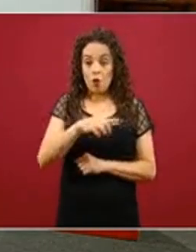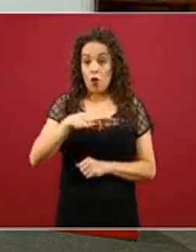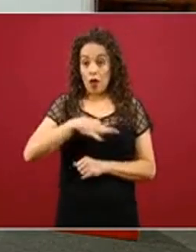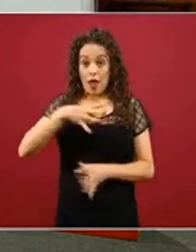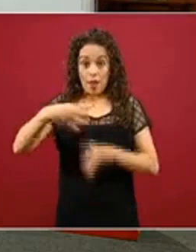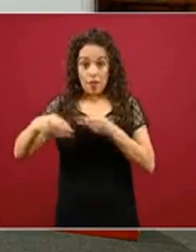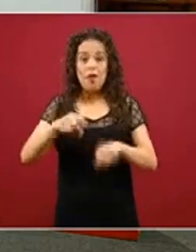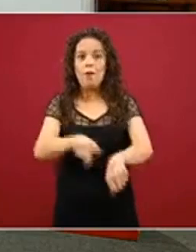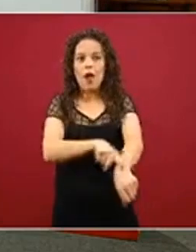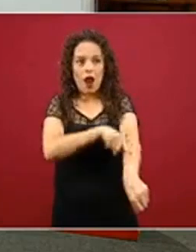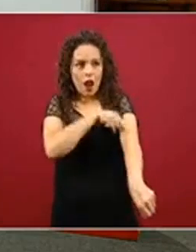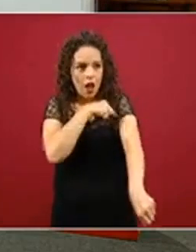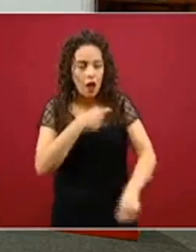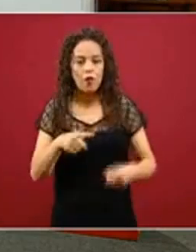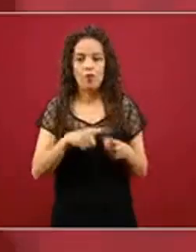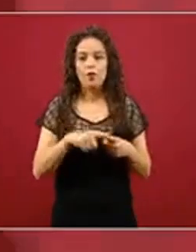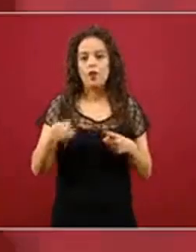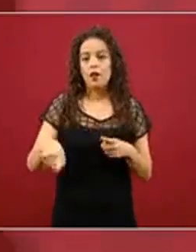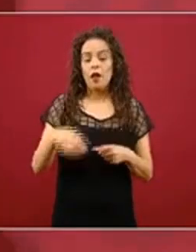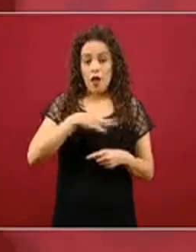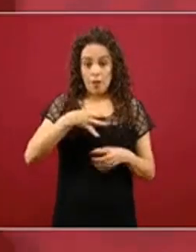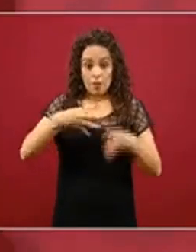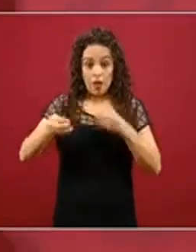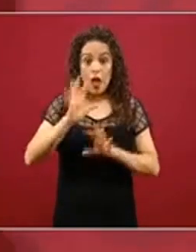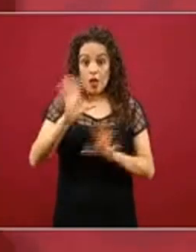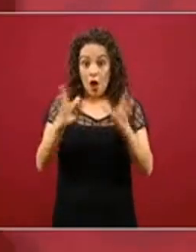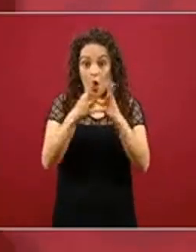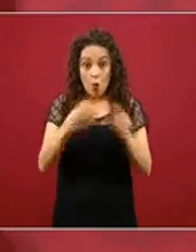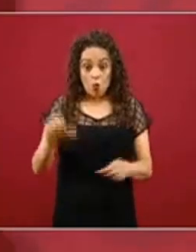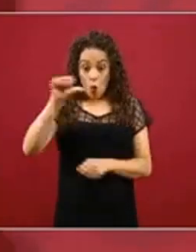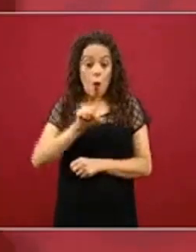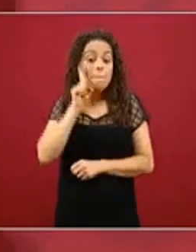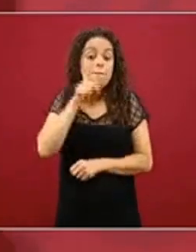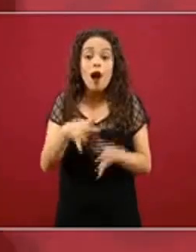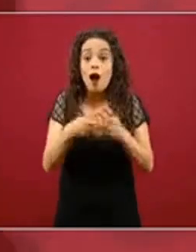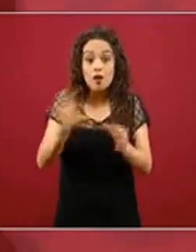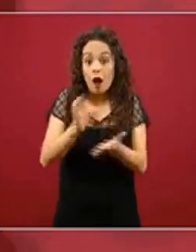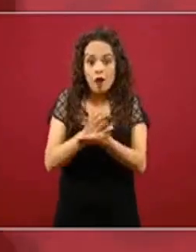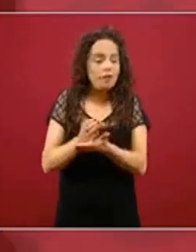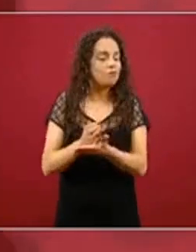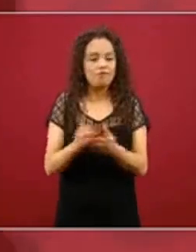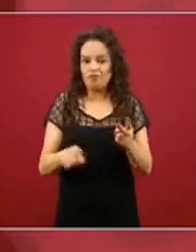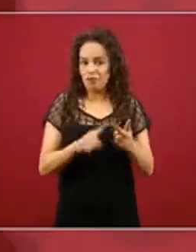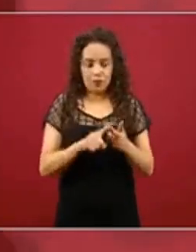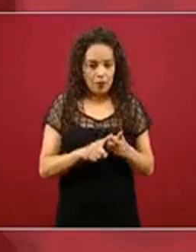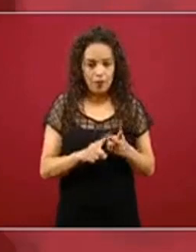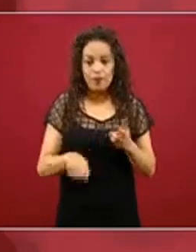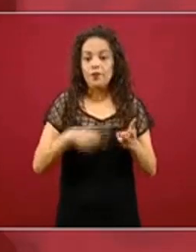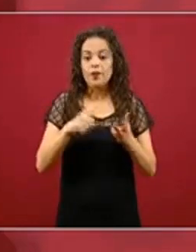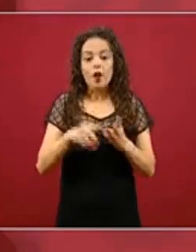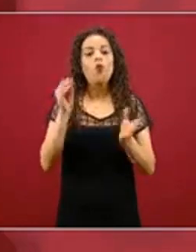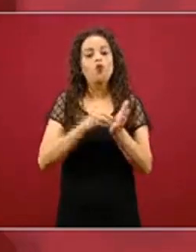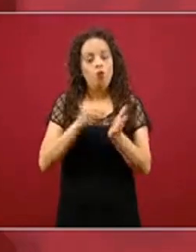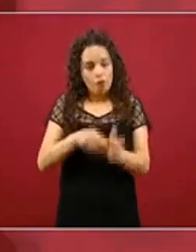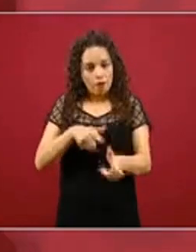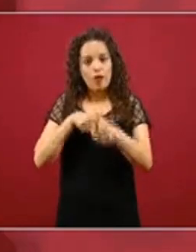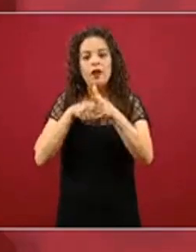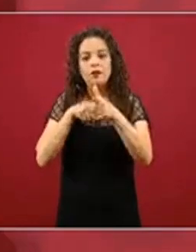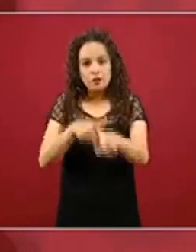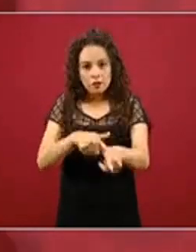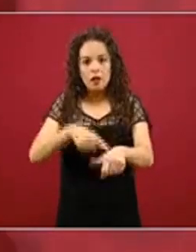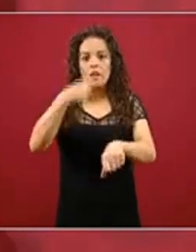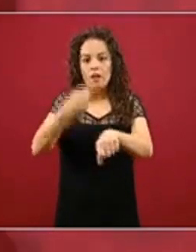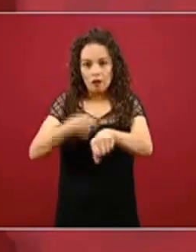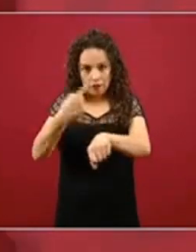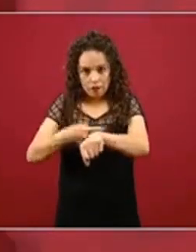epidemia no se puede parar de un día a otro, como desafortunadamente existen, todavía continuará habiendo casos, como